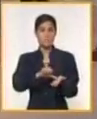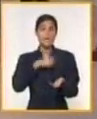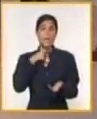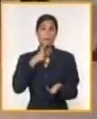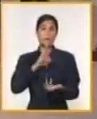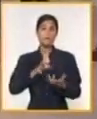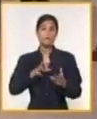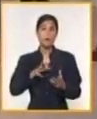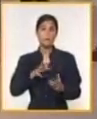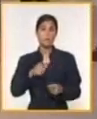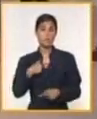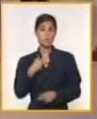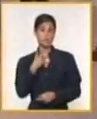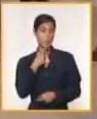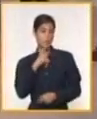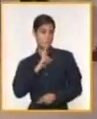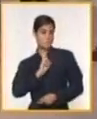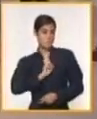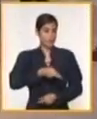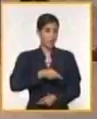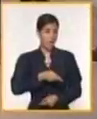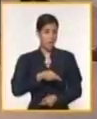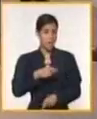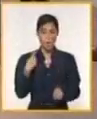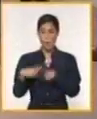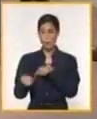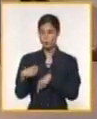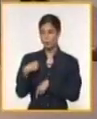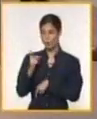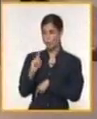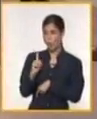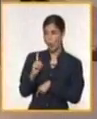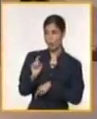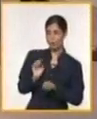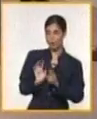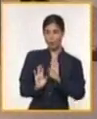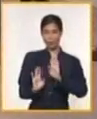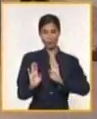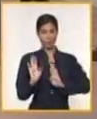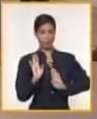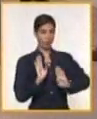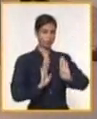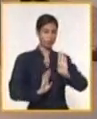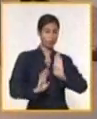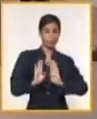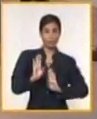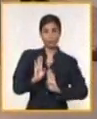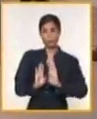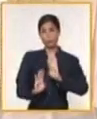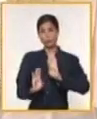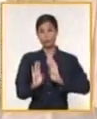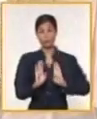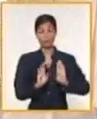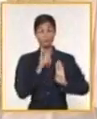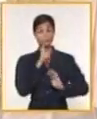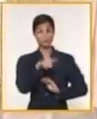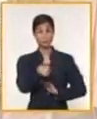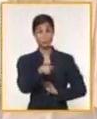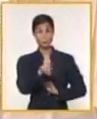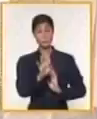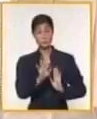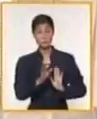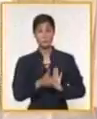no voy a mandar, pero entonces yo digo que no, pero vamos a conversar. Entonces, ¿qué pasa? Que él hablaba de que Irán se ha